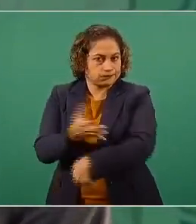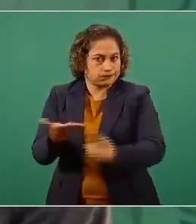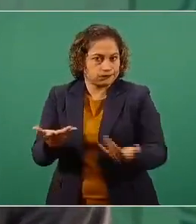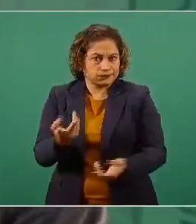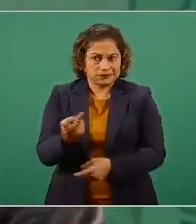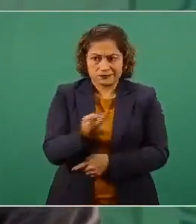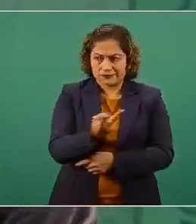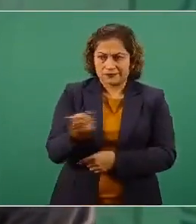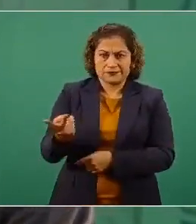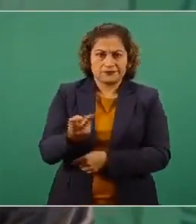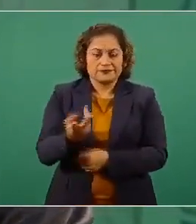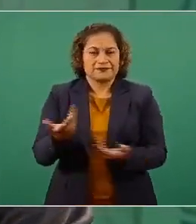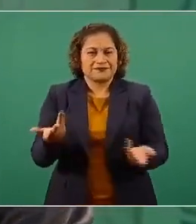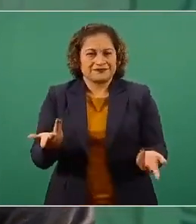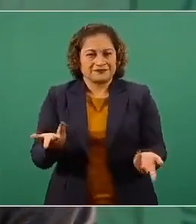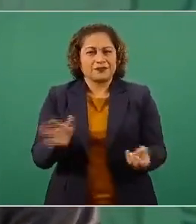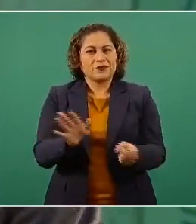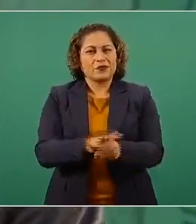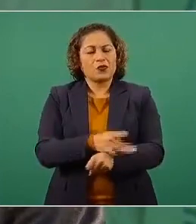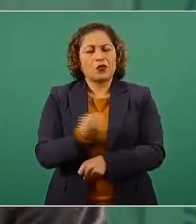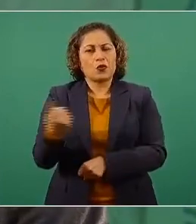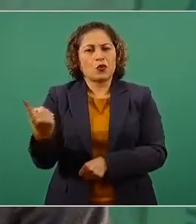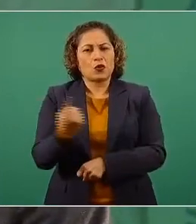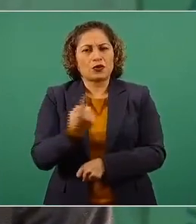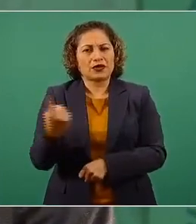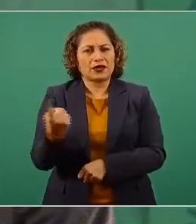No podemos depender